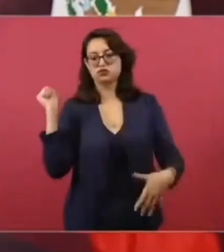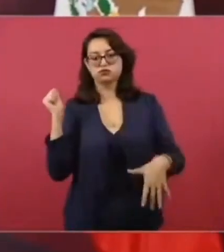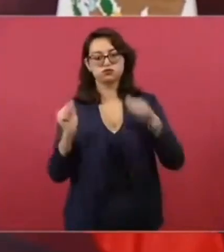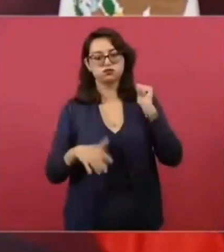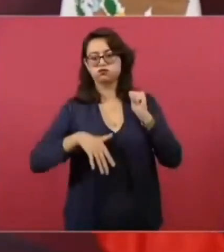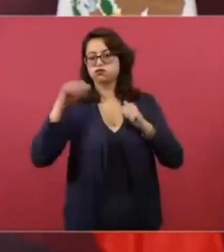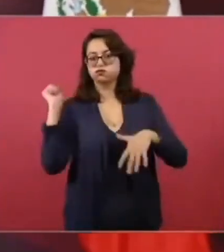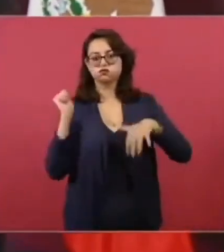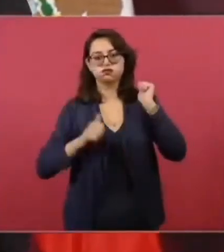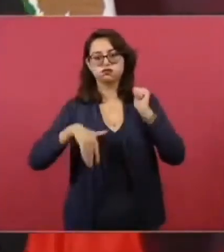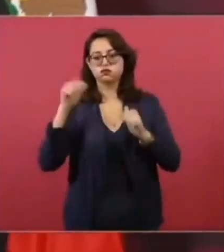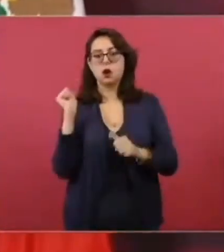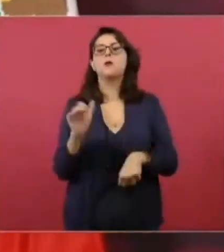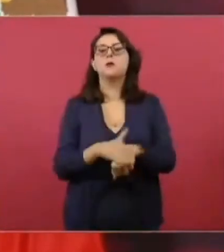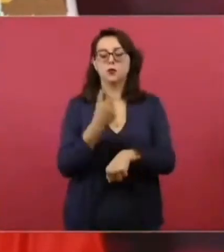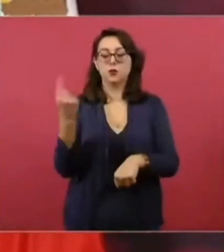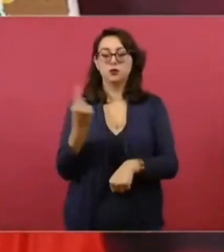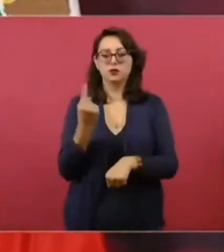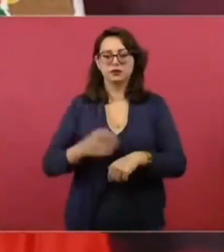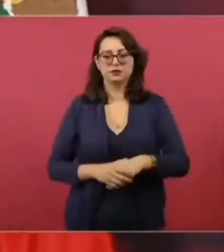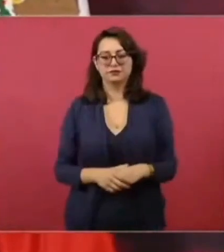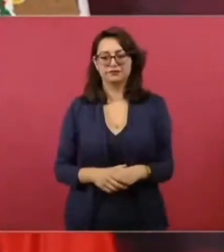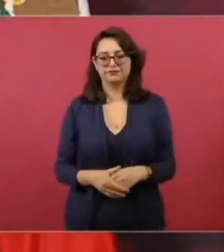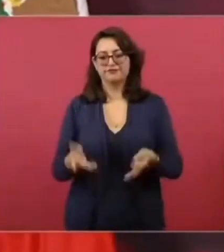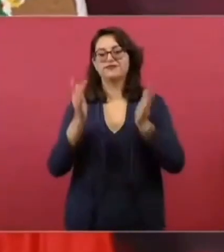de que ya